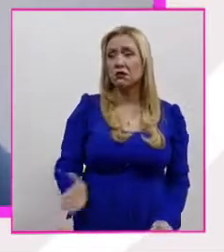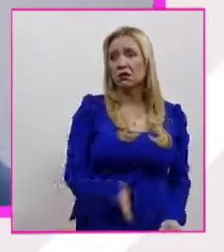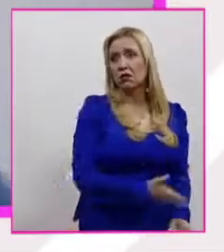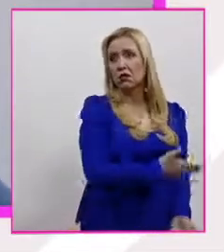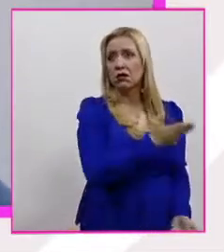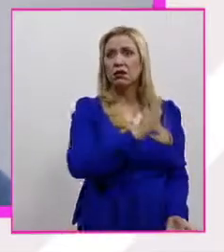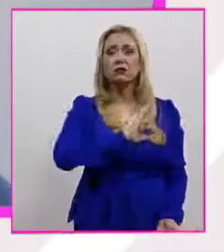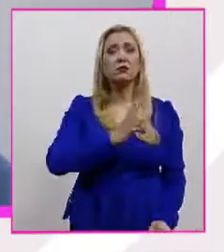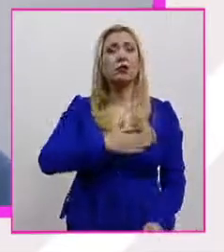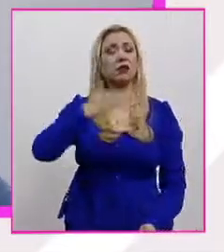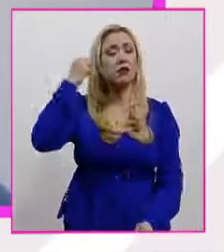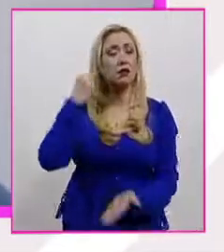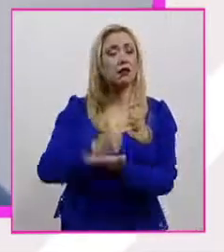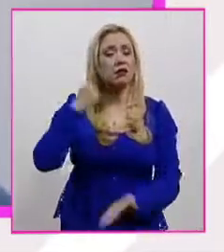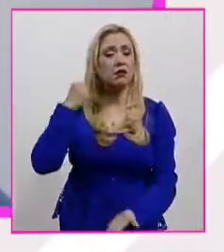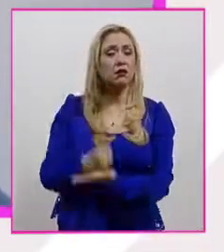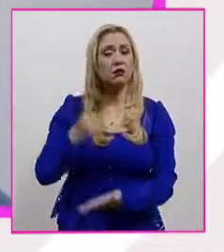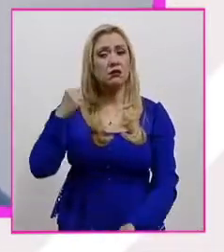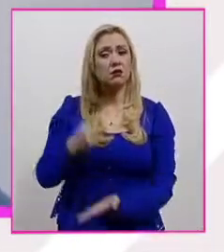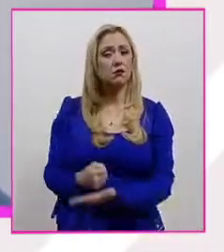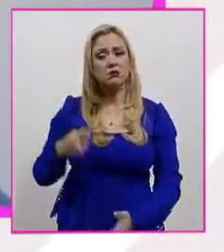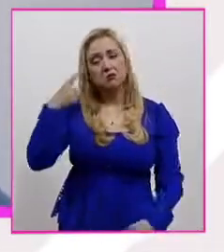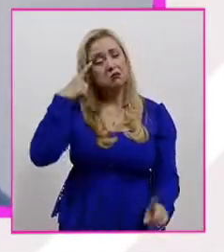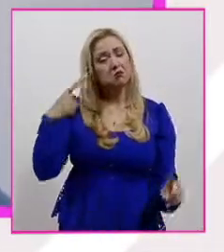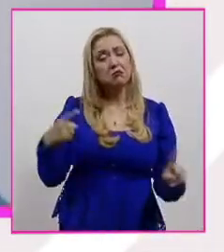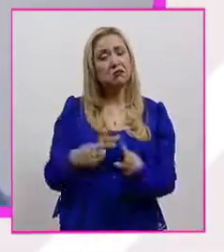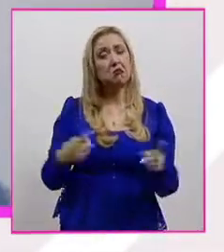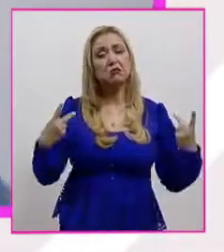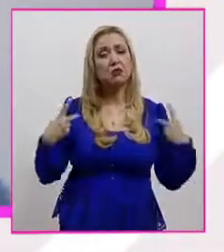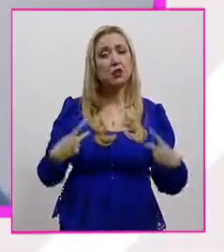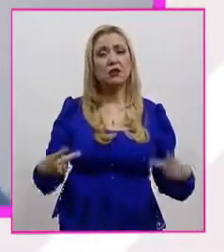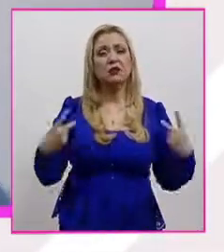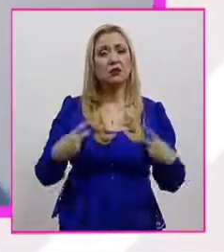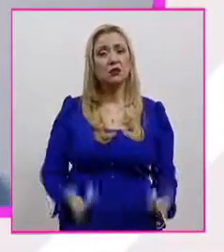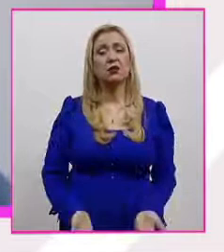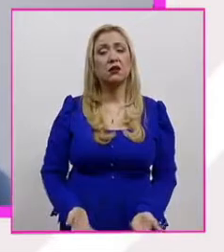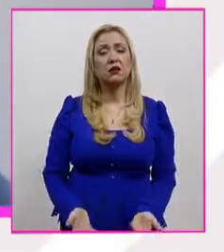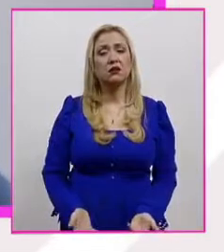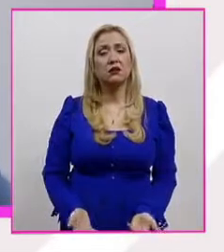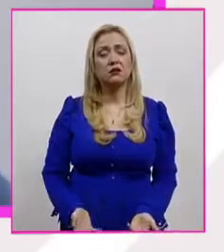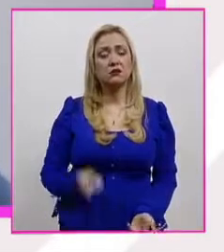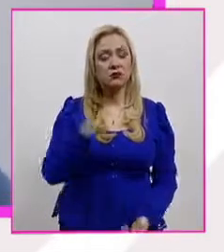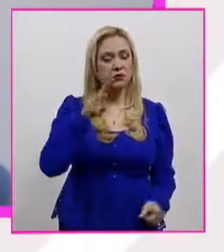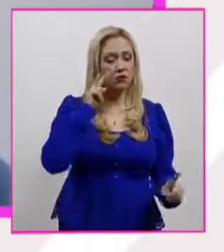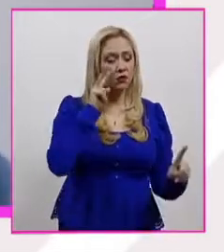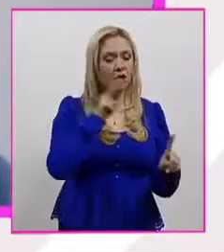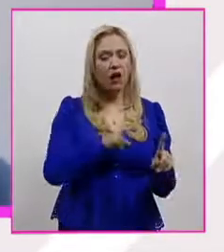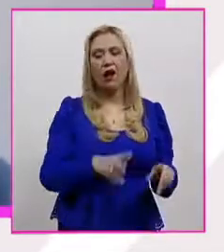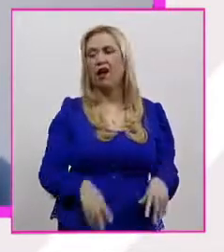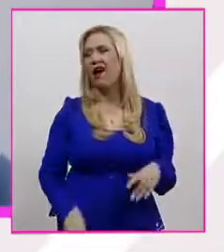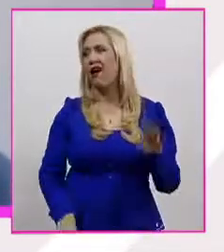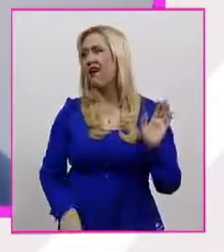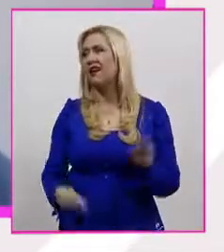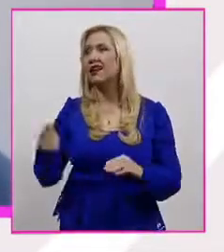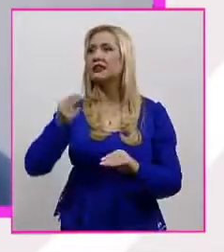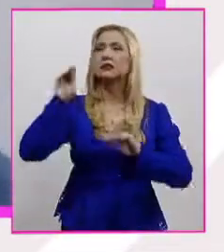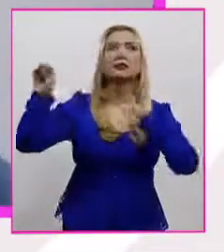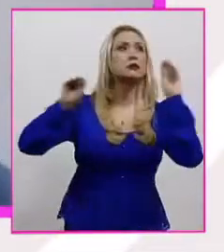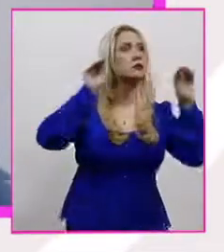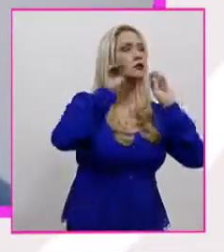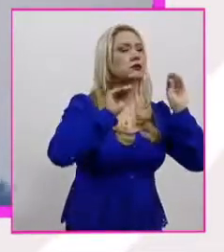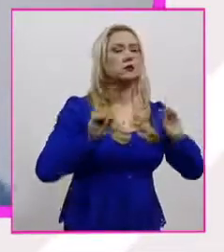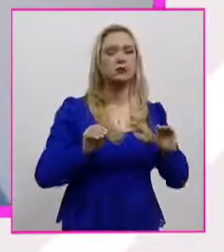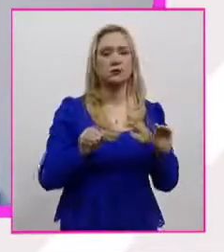Y sin embargo, no te centras en las personas, sino nada más en identificar criterios de infraestructura que no